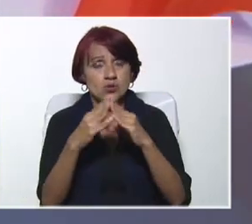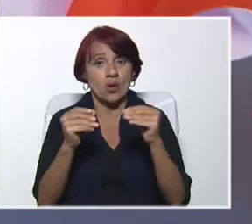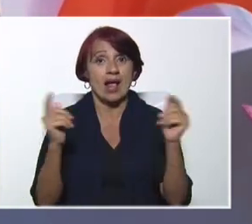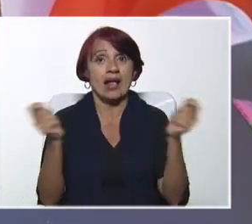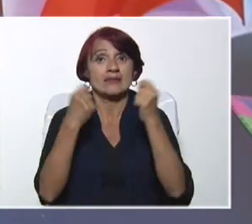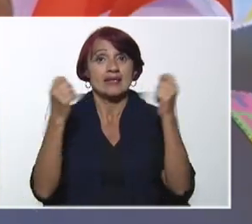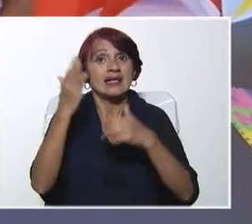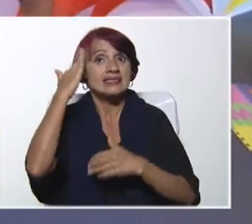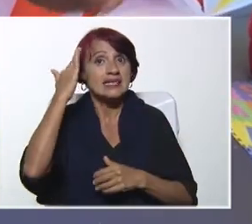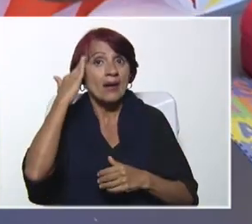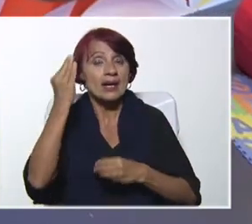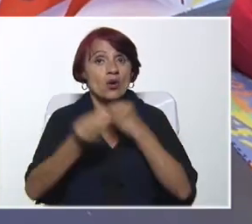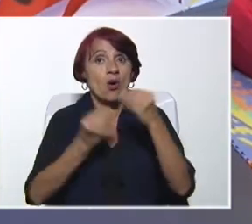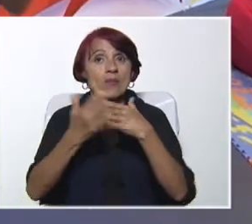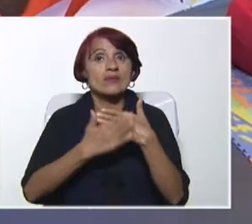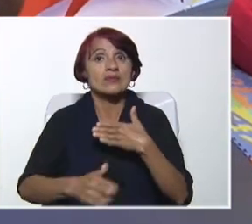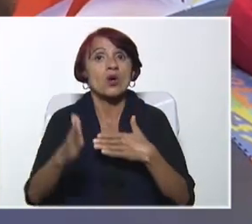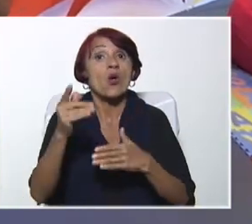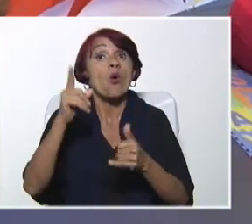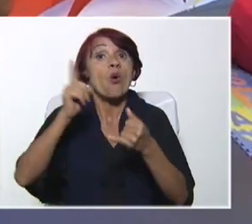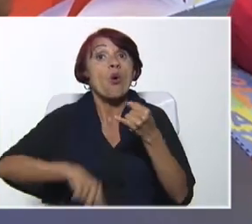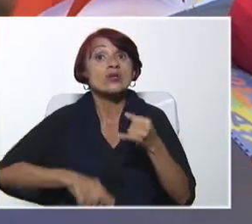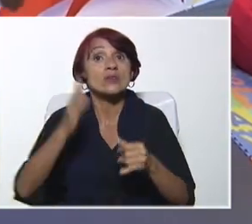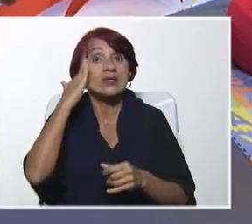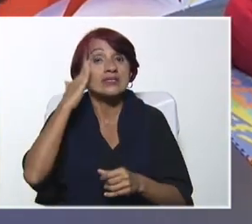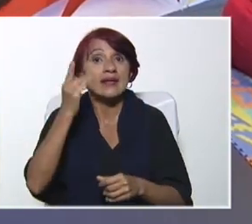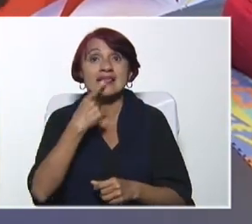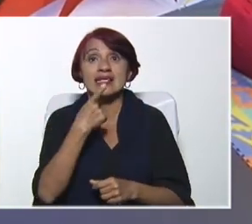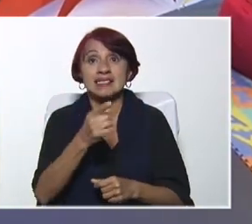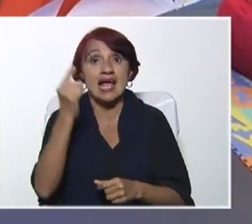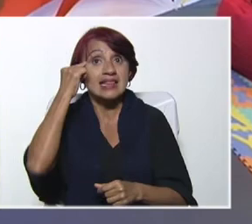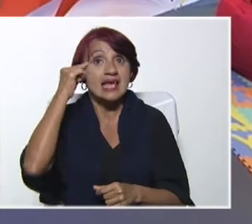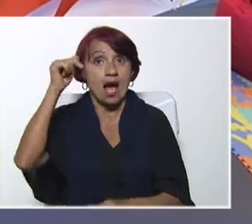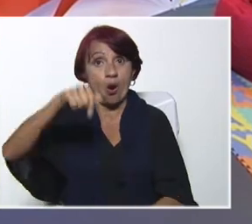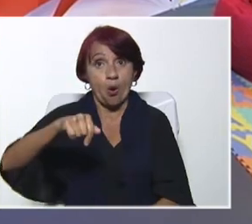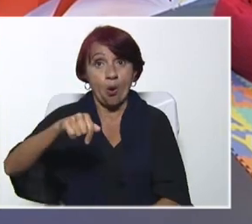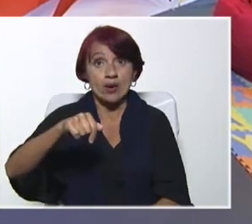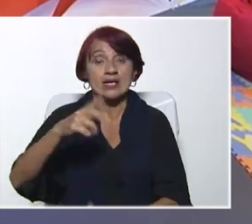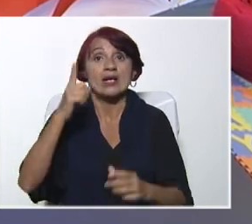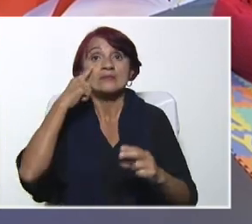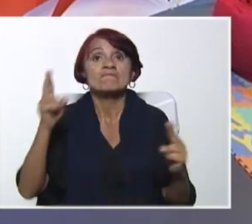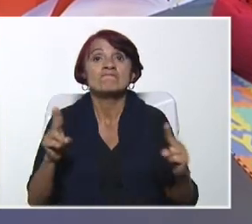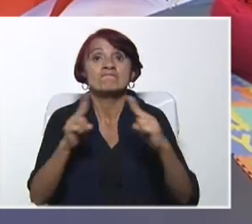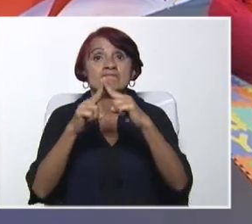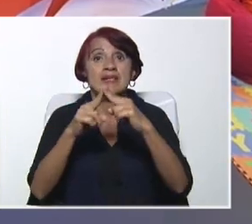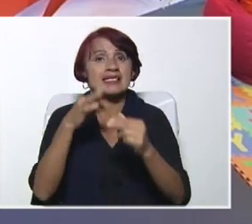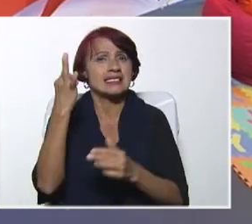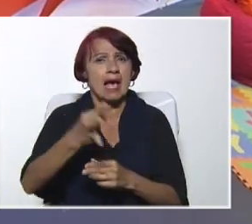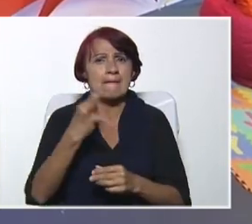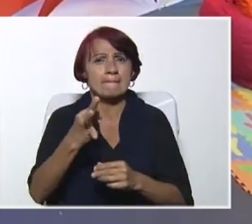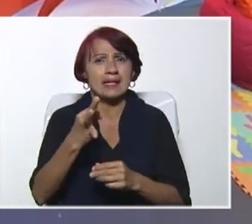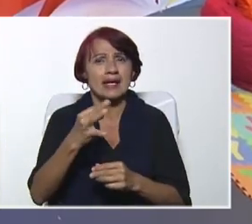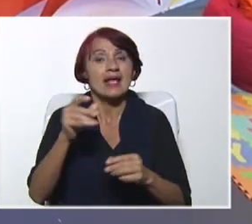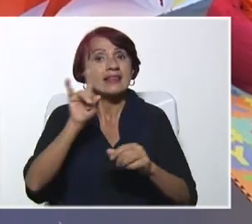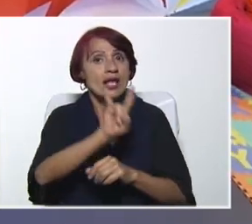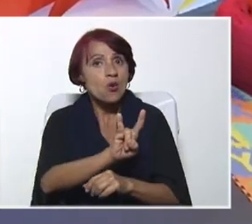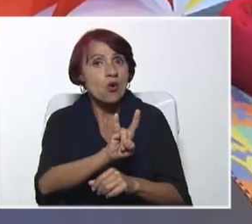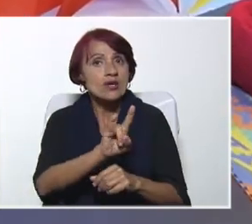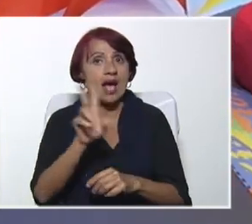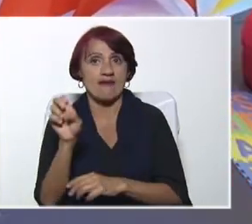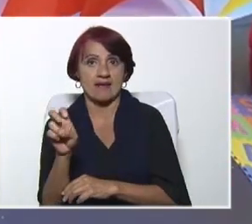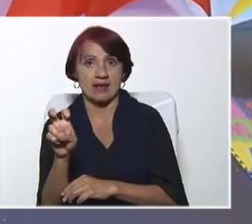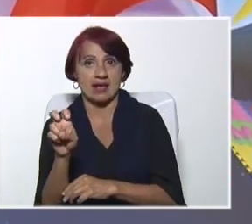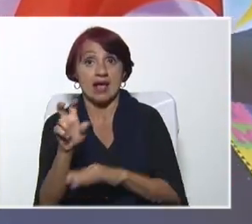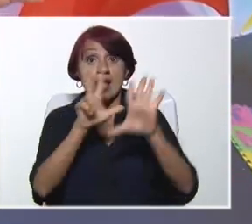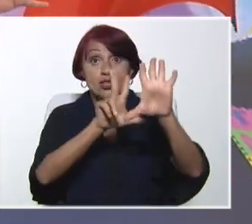aventura del saber. Así que nosotros lo último que tenemos que decir por el día de hoy es que nos encontraremos siempre, de lunes a